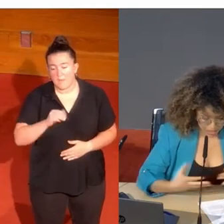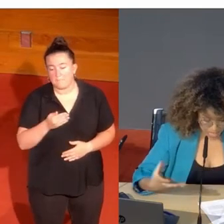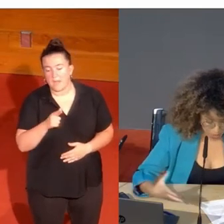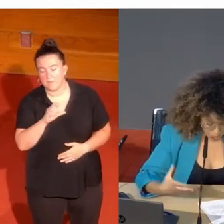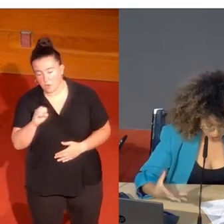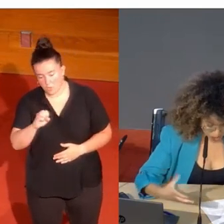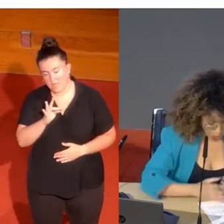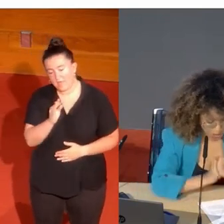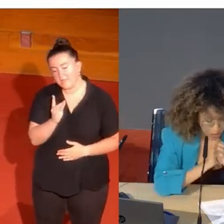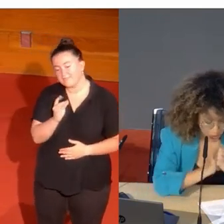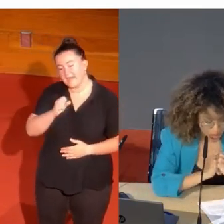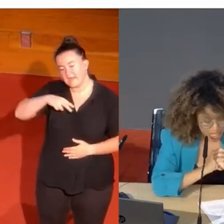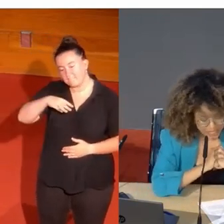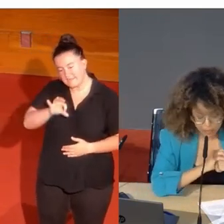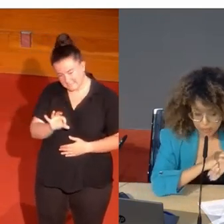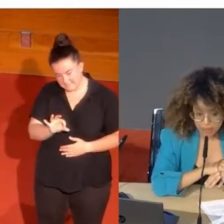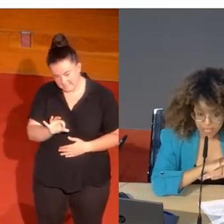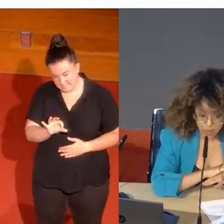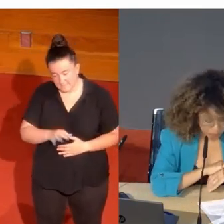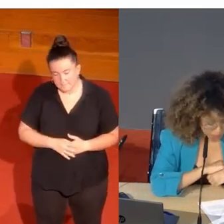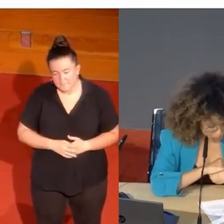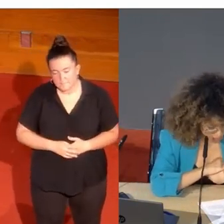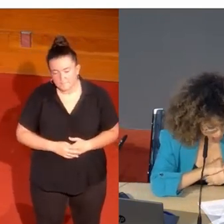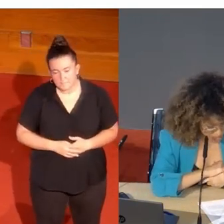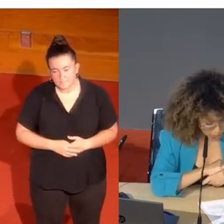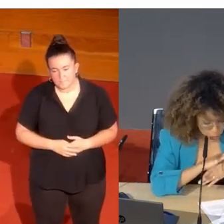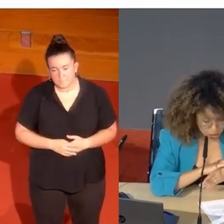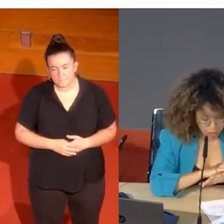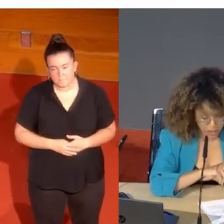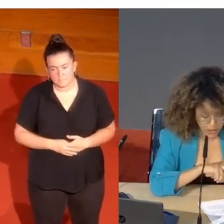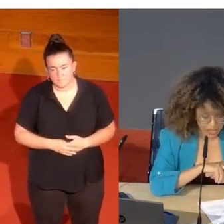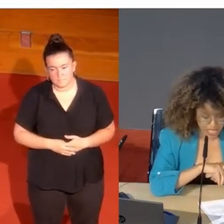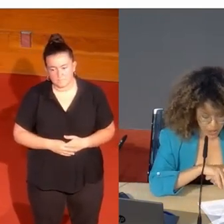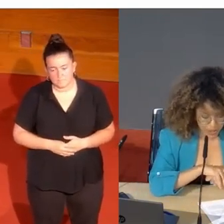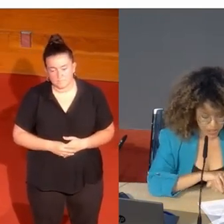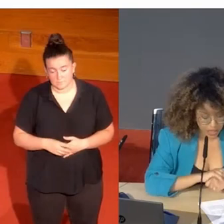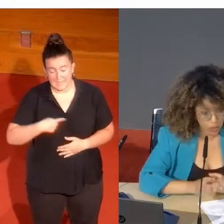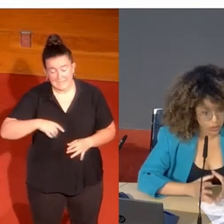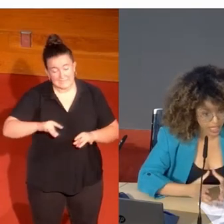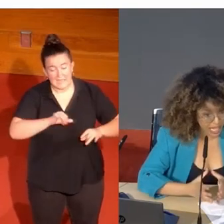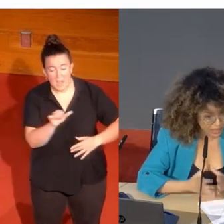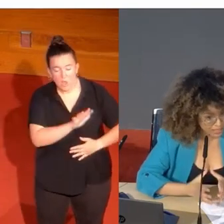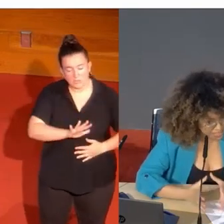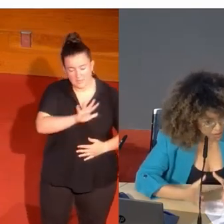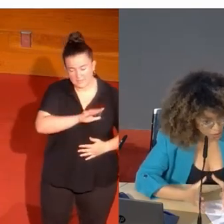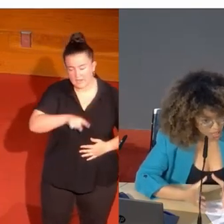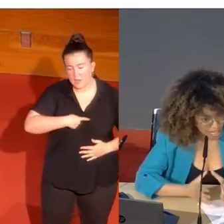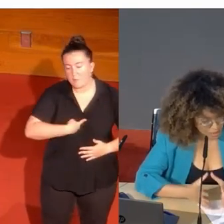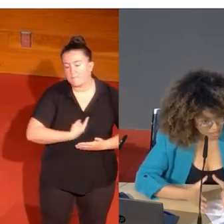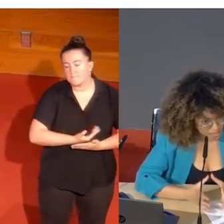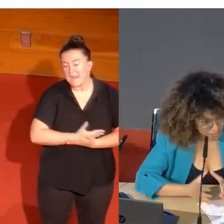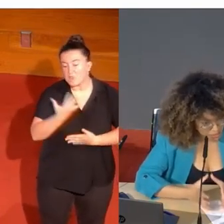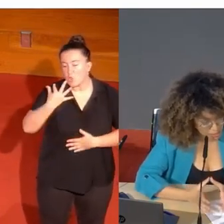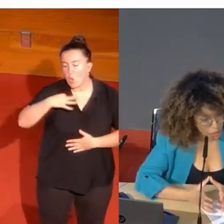que que crearon eh fue director del primer medio y único periódico del Sáhara occidental cuando era